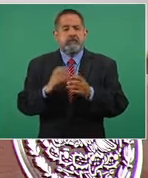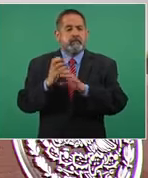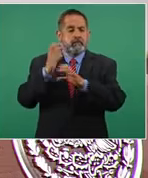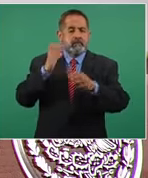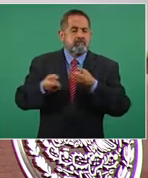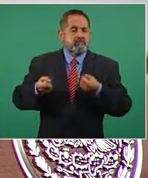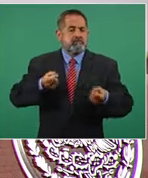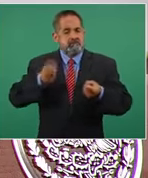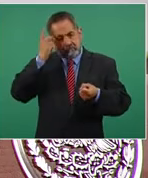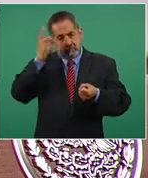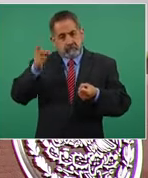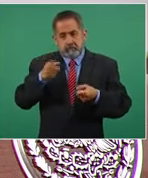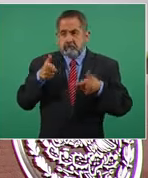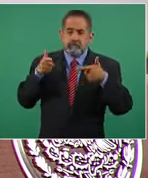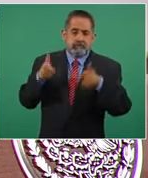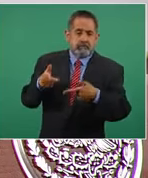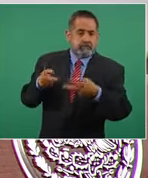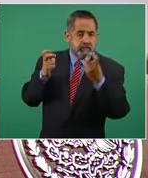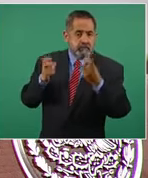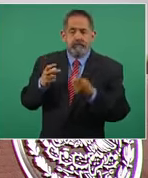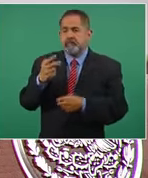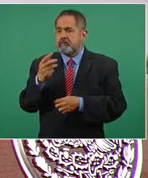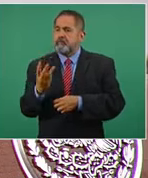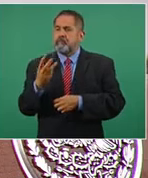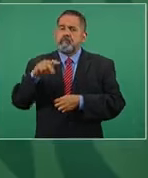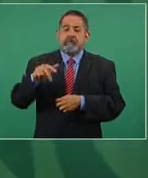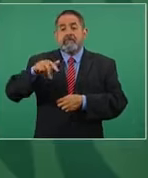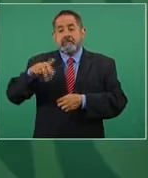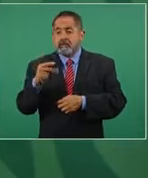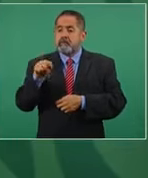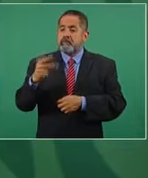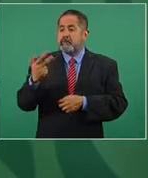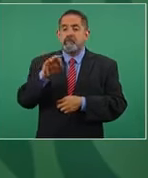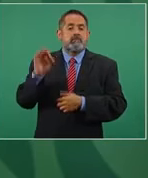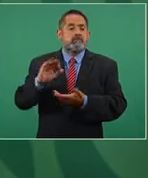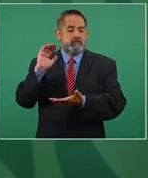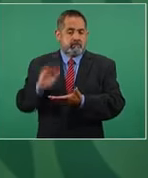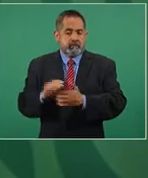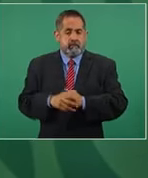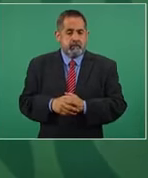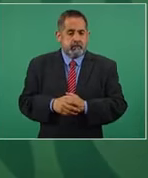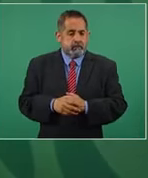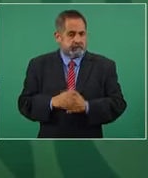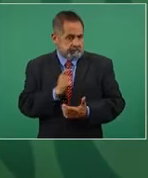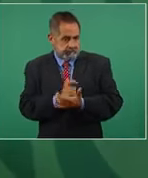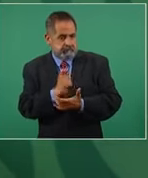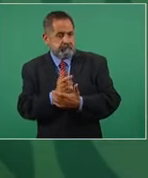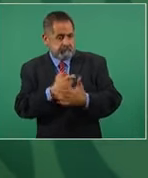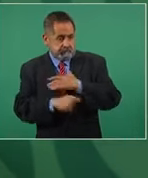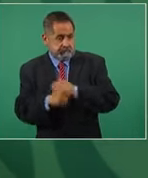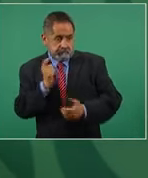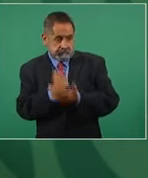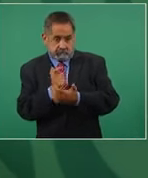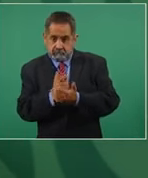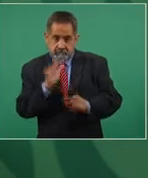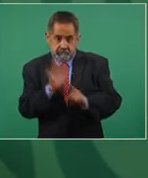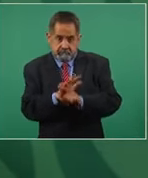transportistas disminuyó 8.8%. La incidencia de la extorsión, que también nos preocupa, bajó